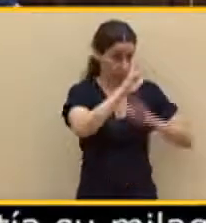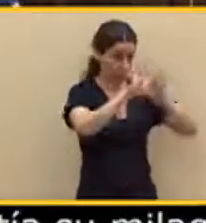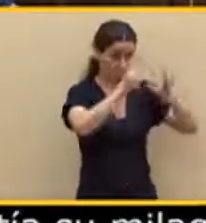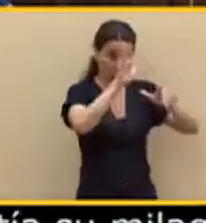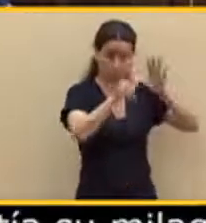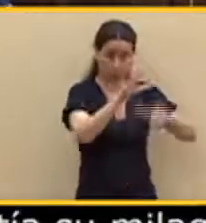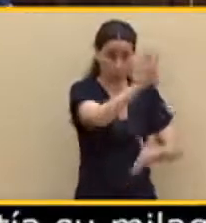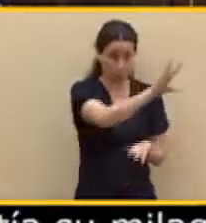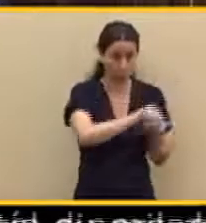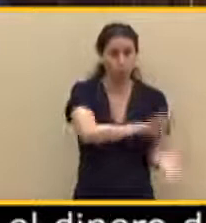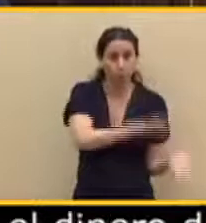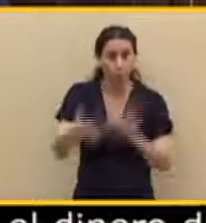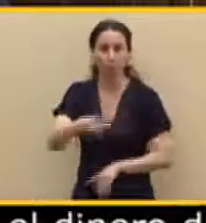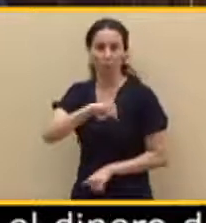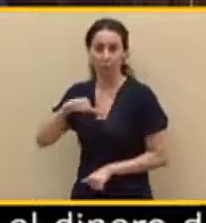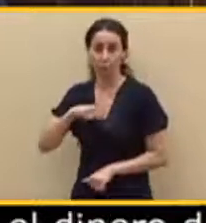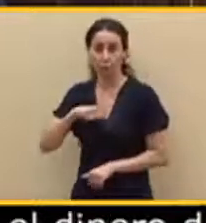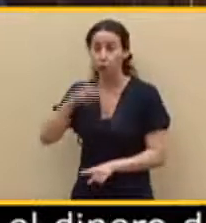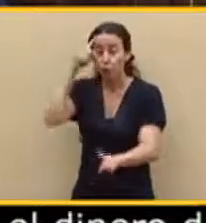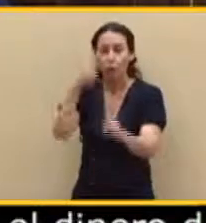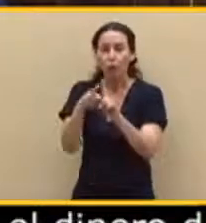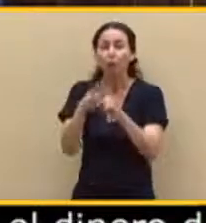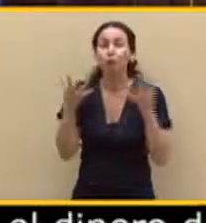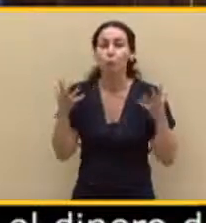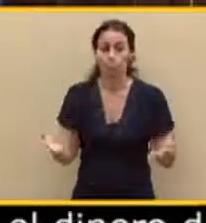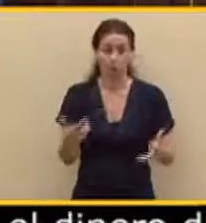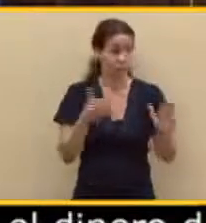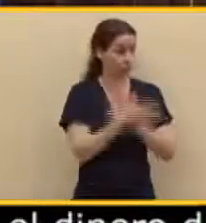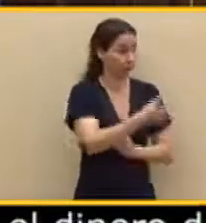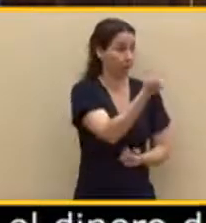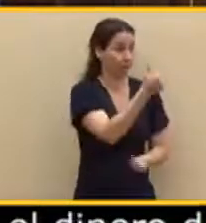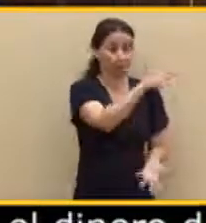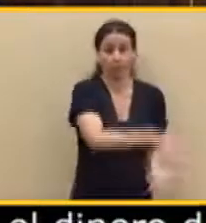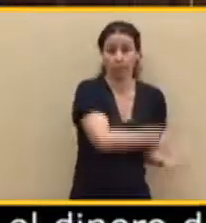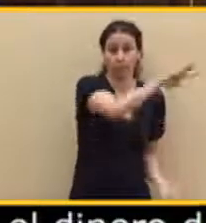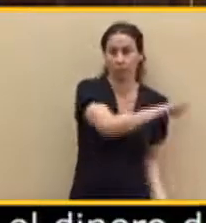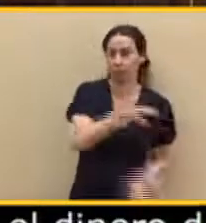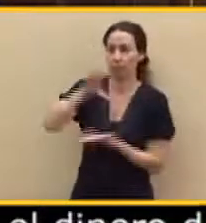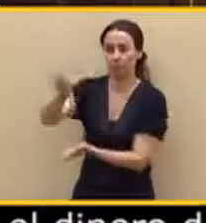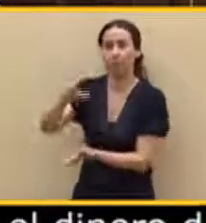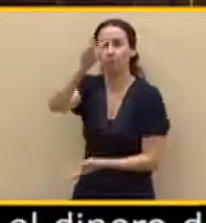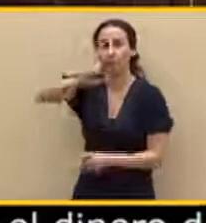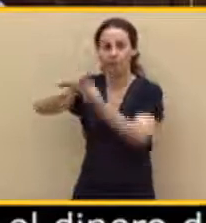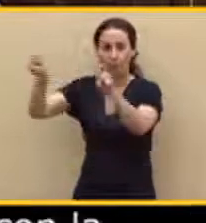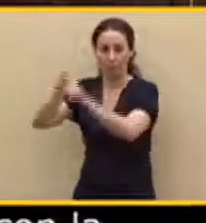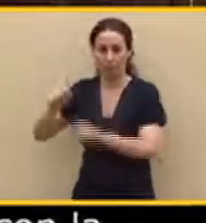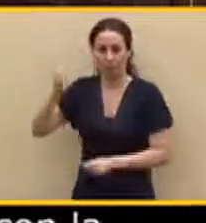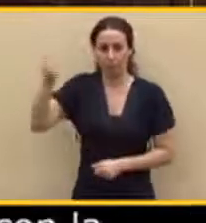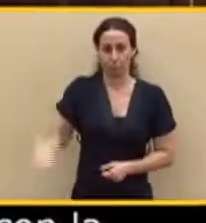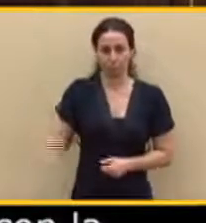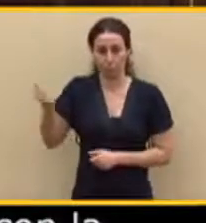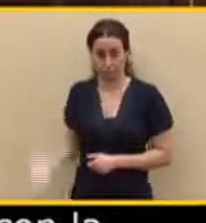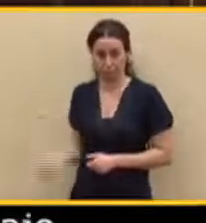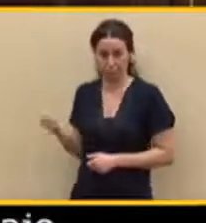se lo llevasen unos pocos a sus bolsillos y a cuentas en Suiza, con la corrupción como principal herramienta de trabajo. ¡Qué